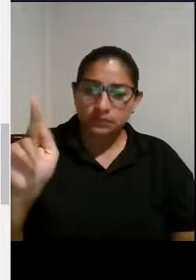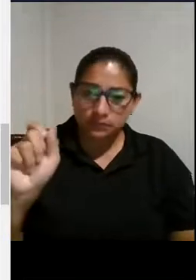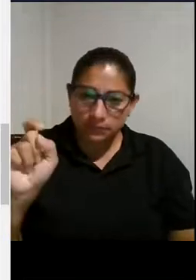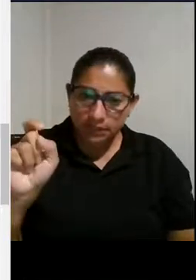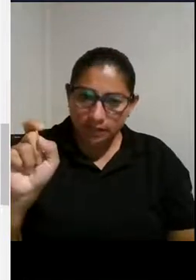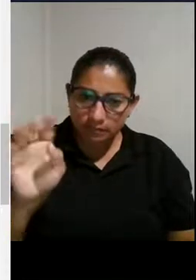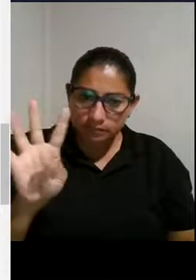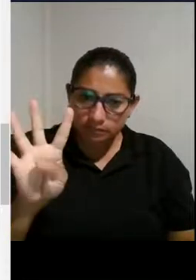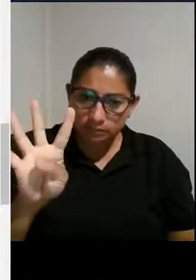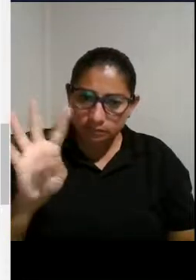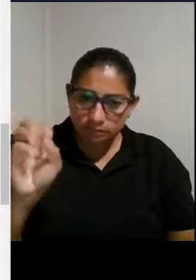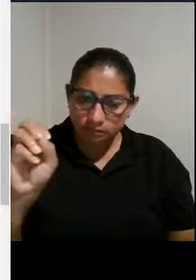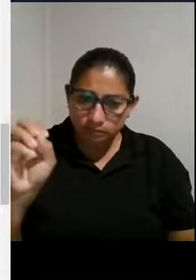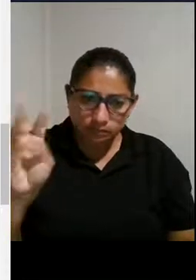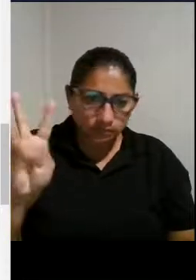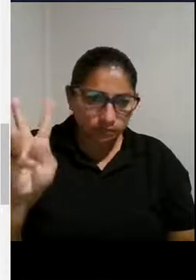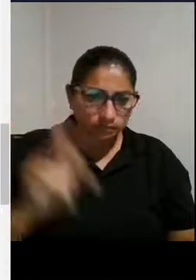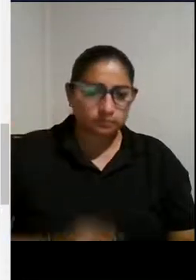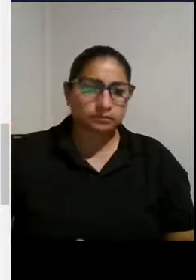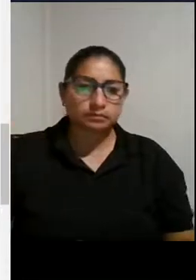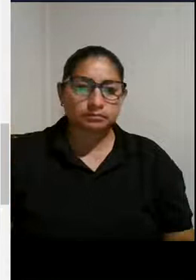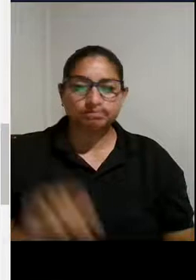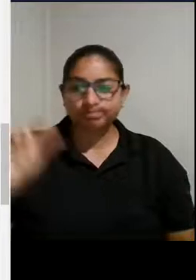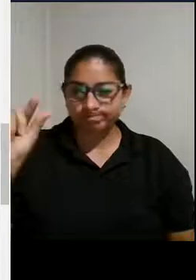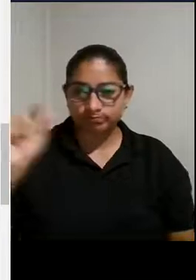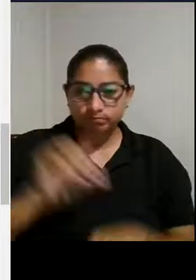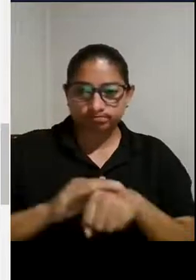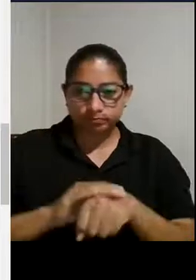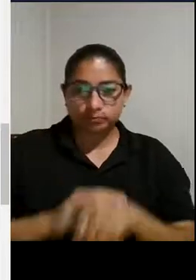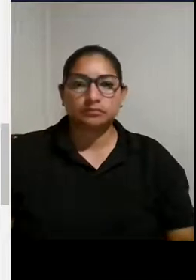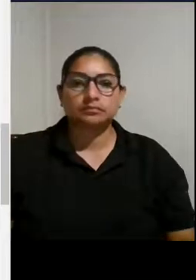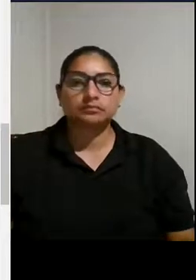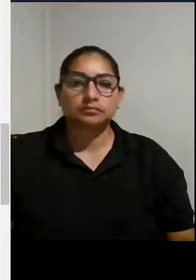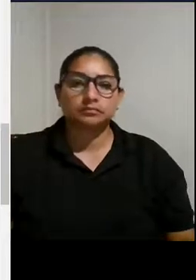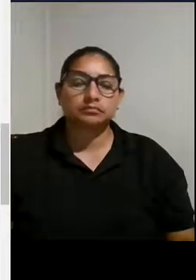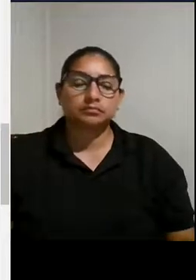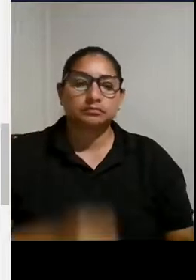Entonces, déjenme un segundito para abrir aquí las notas.